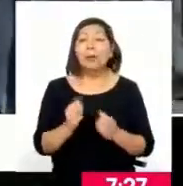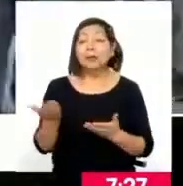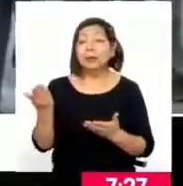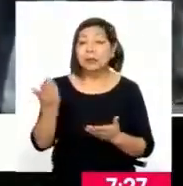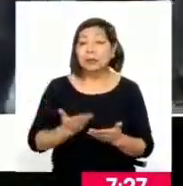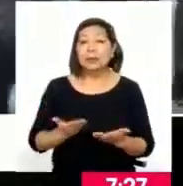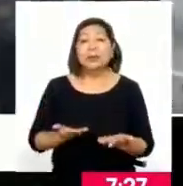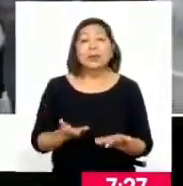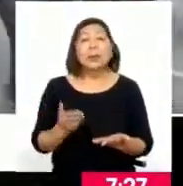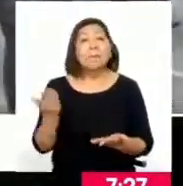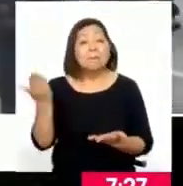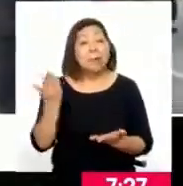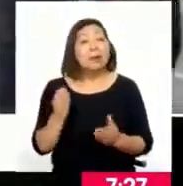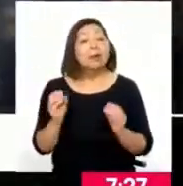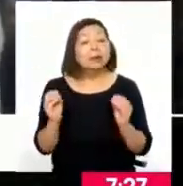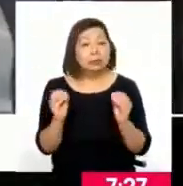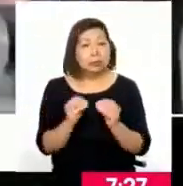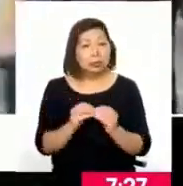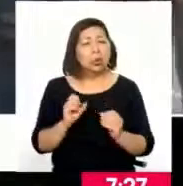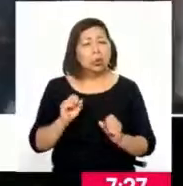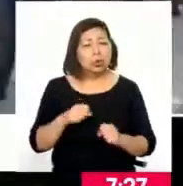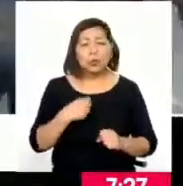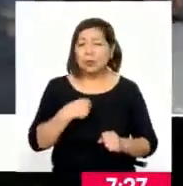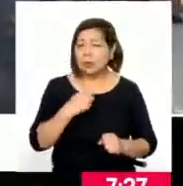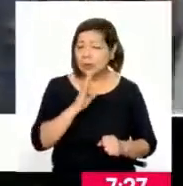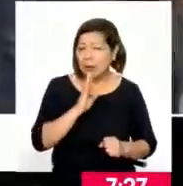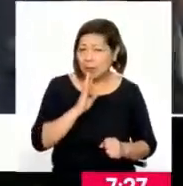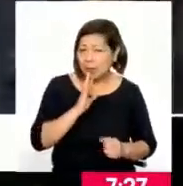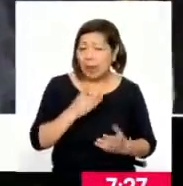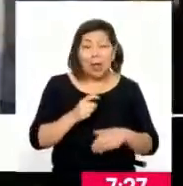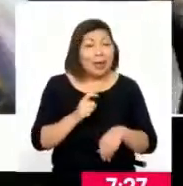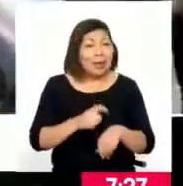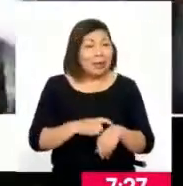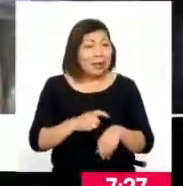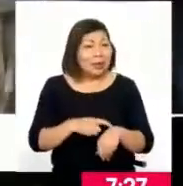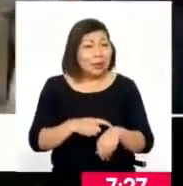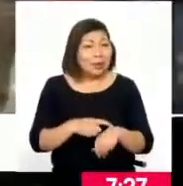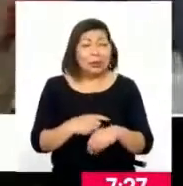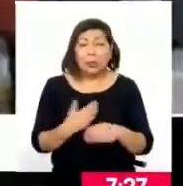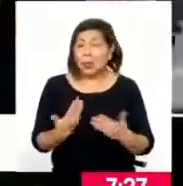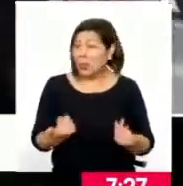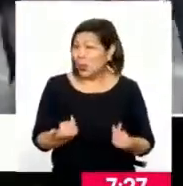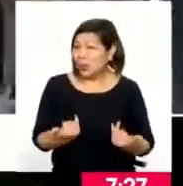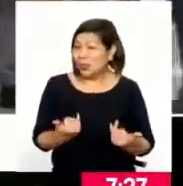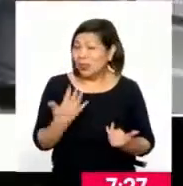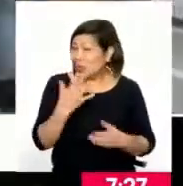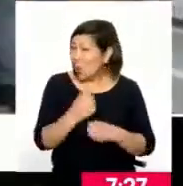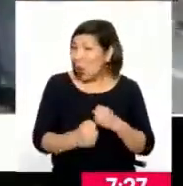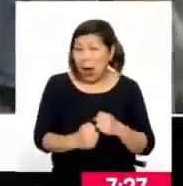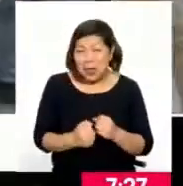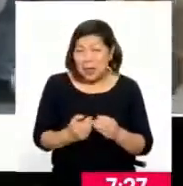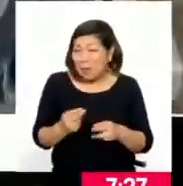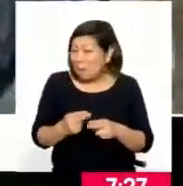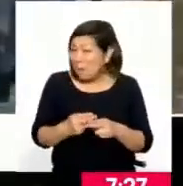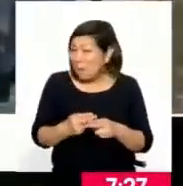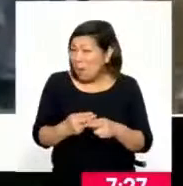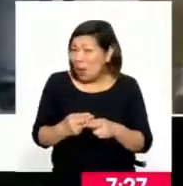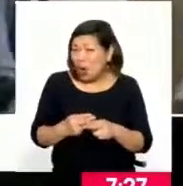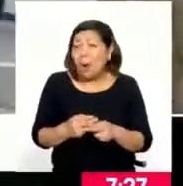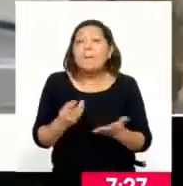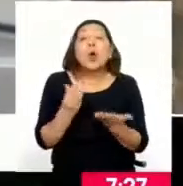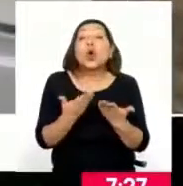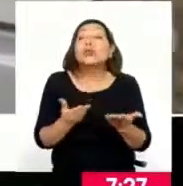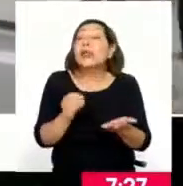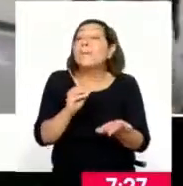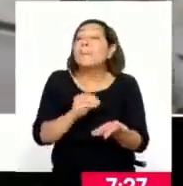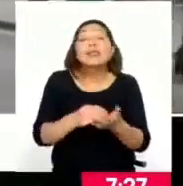recibir demandas concretas que nosotros hemos dicho. El tiempo de duración que tenemos no son 5 años, pero escojan